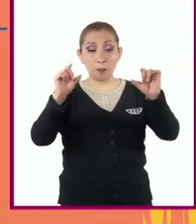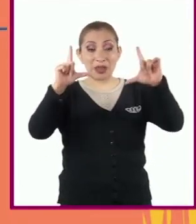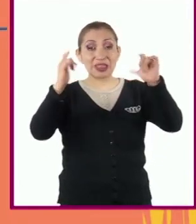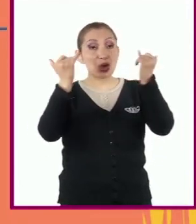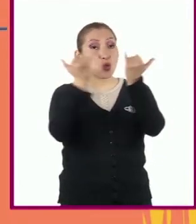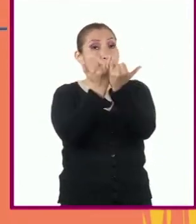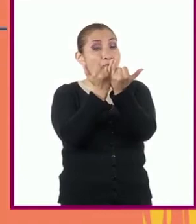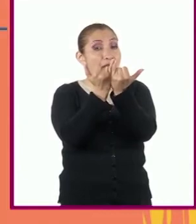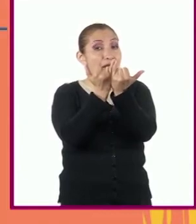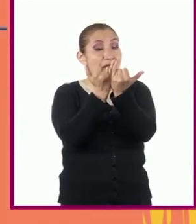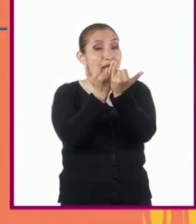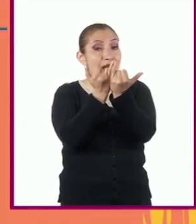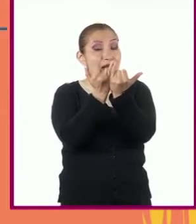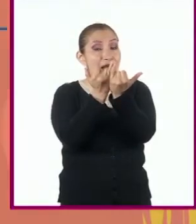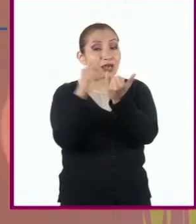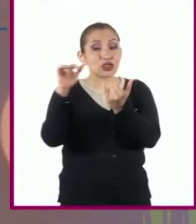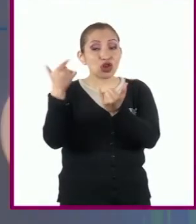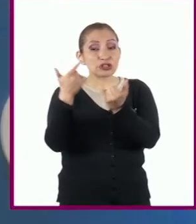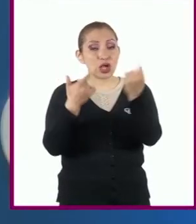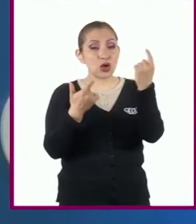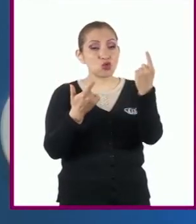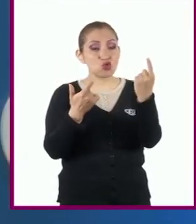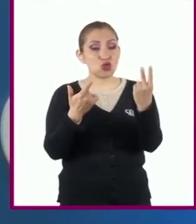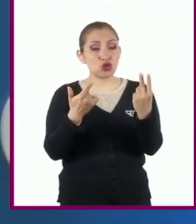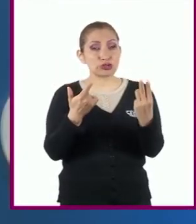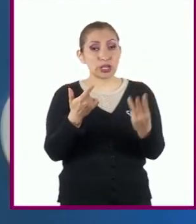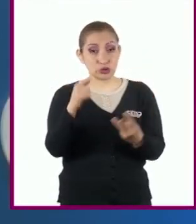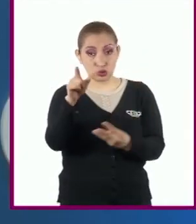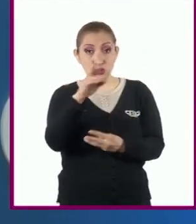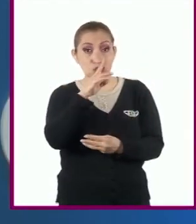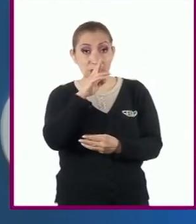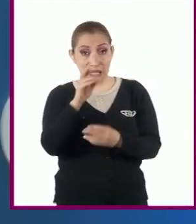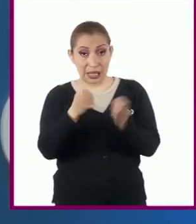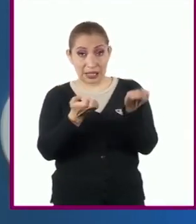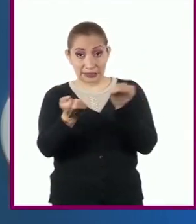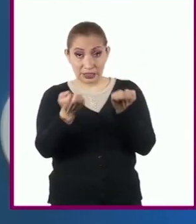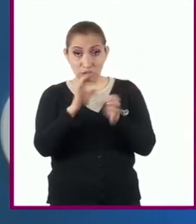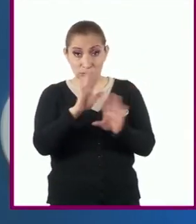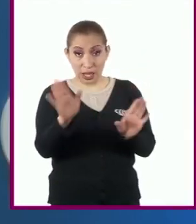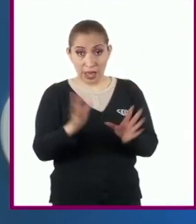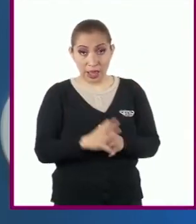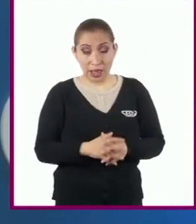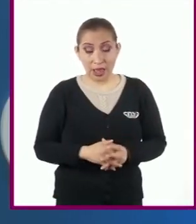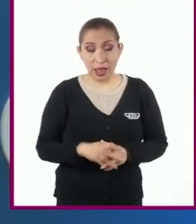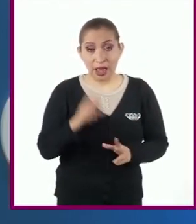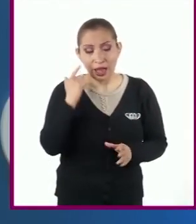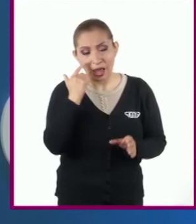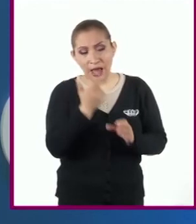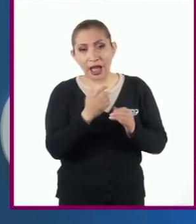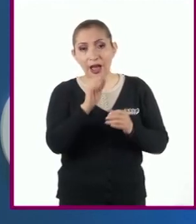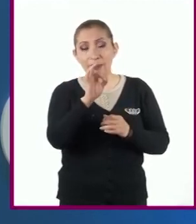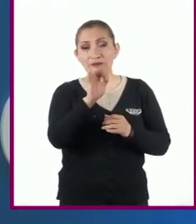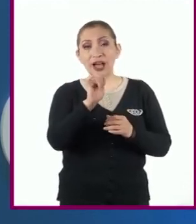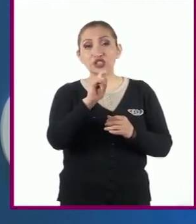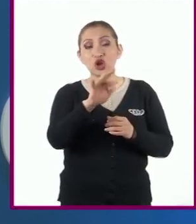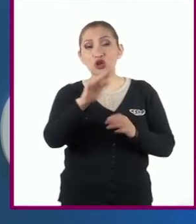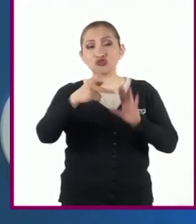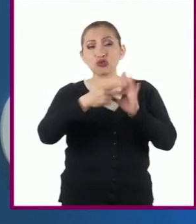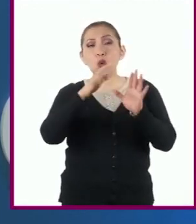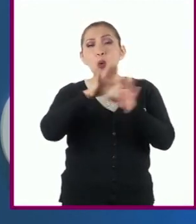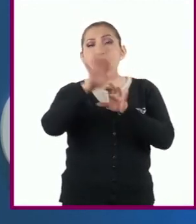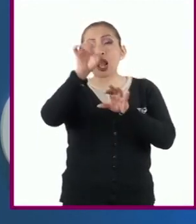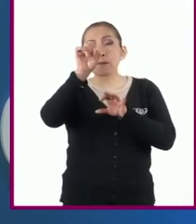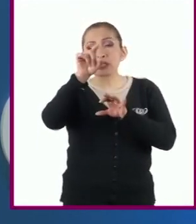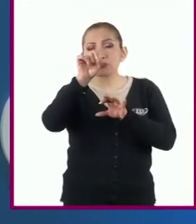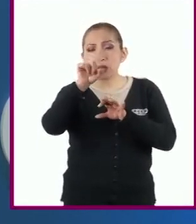la misma proporción. ¿Ustedes resolvieron el ejercicio? ¿Encontraron el factor constante y el